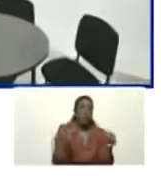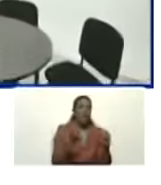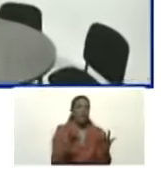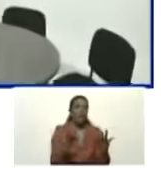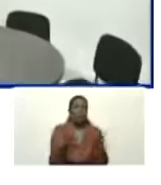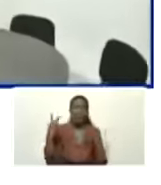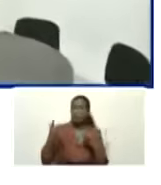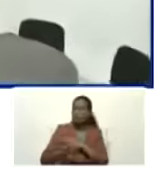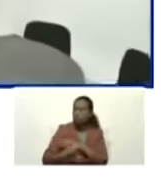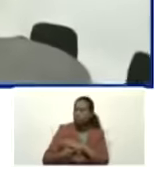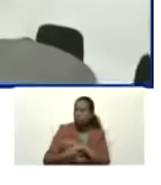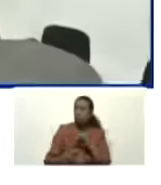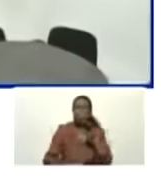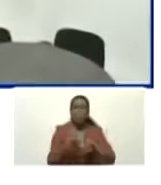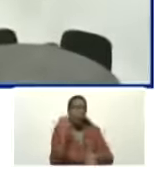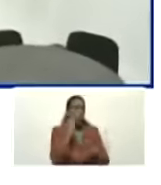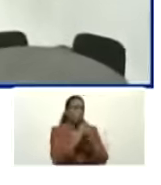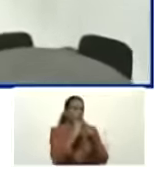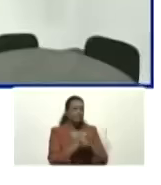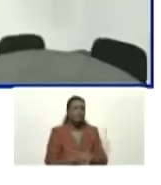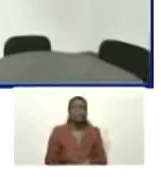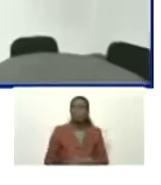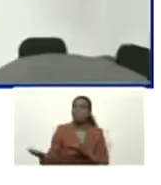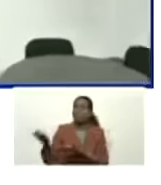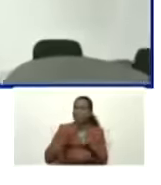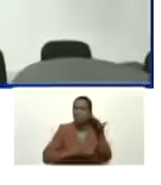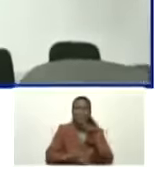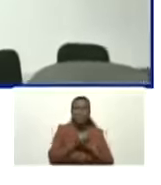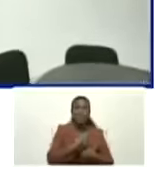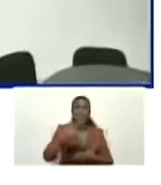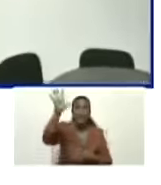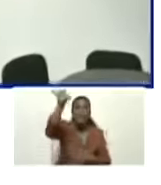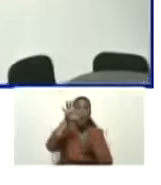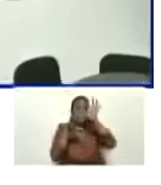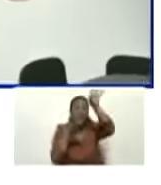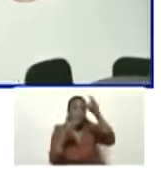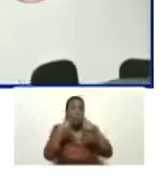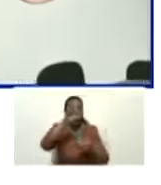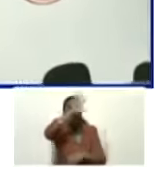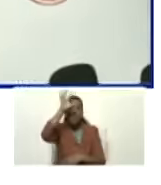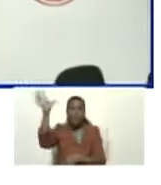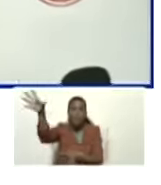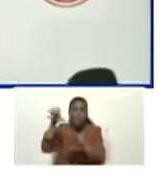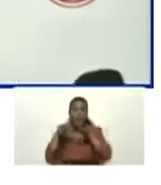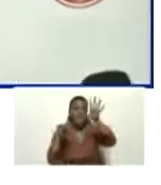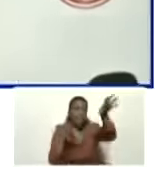de alta tecnología y trayendo los mejores equipos.